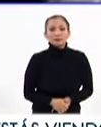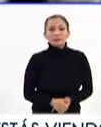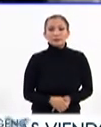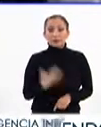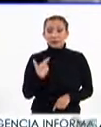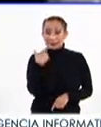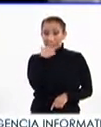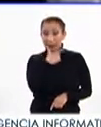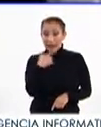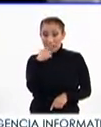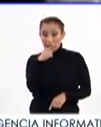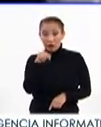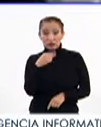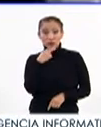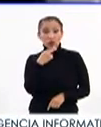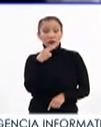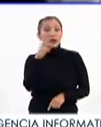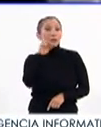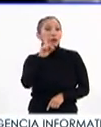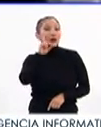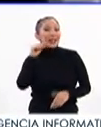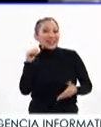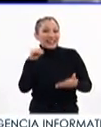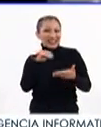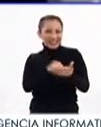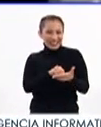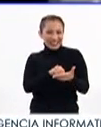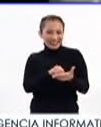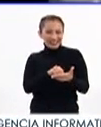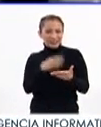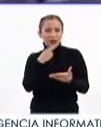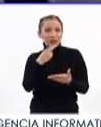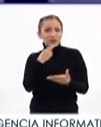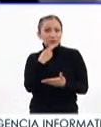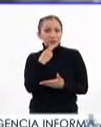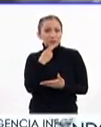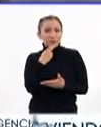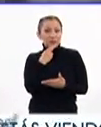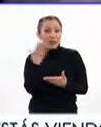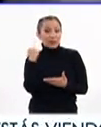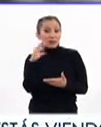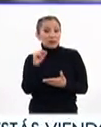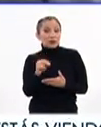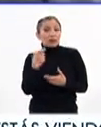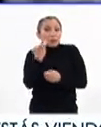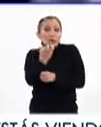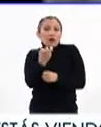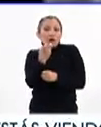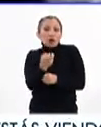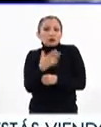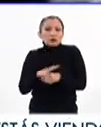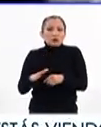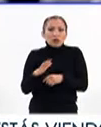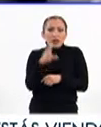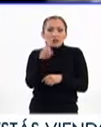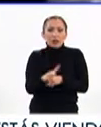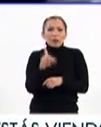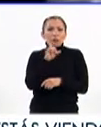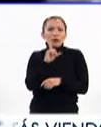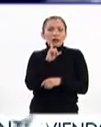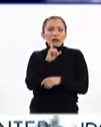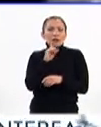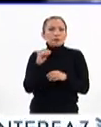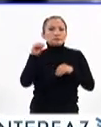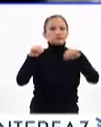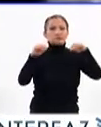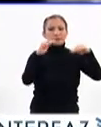nella lingua adesso si usano dei femminili che prima non si usavano, è conseguenza del fatto che nella realtà